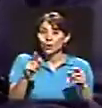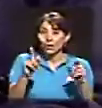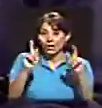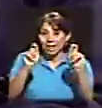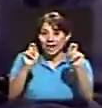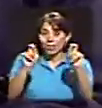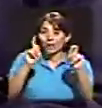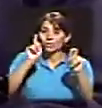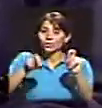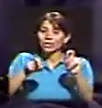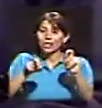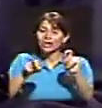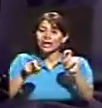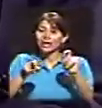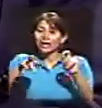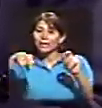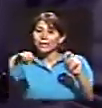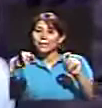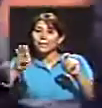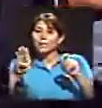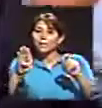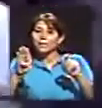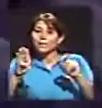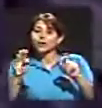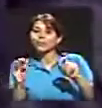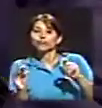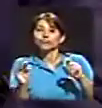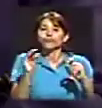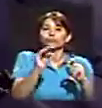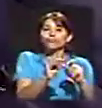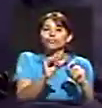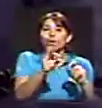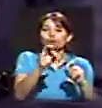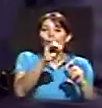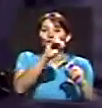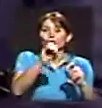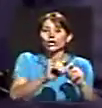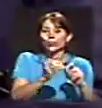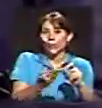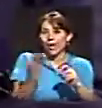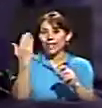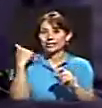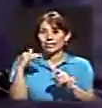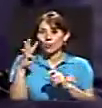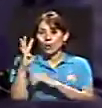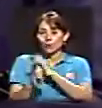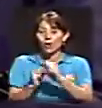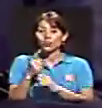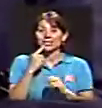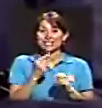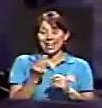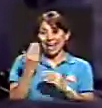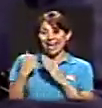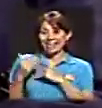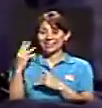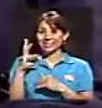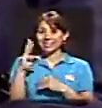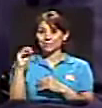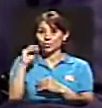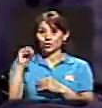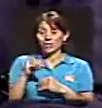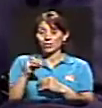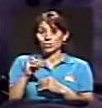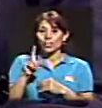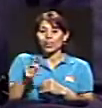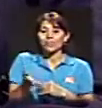que darle un 8% del PIB hace 4 años, ¿no? Uh-huh. Había que subir de 6 a 8% del PIB. No se dijo